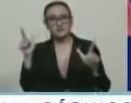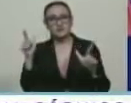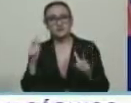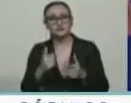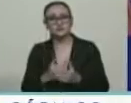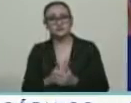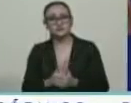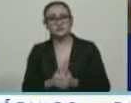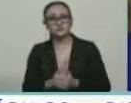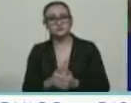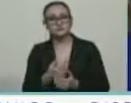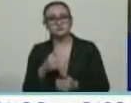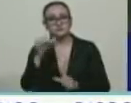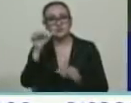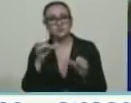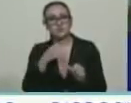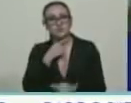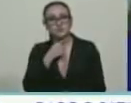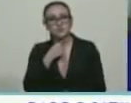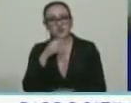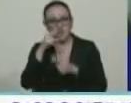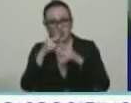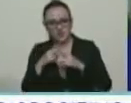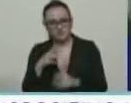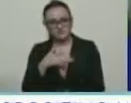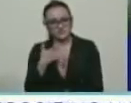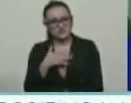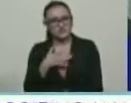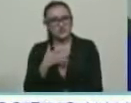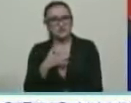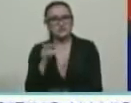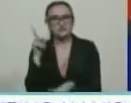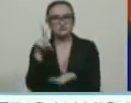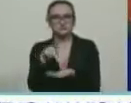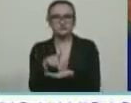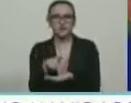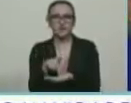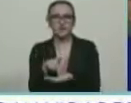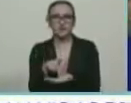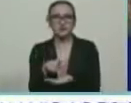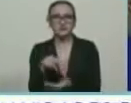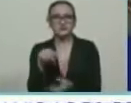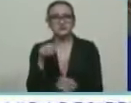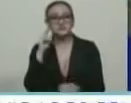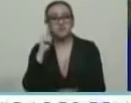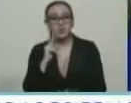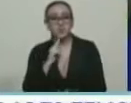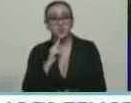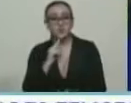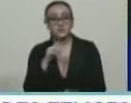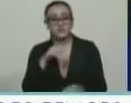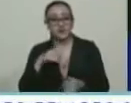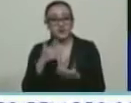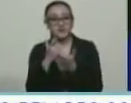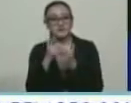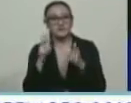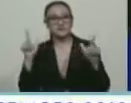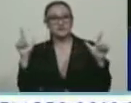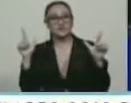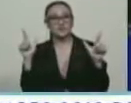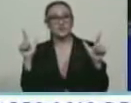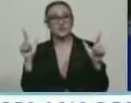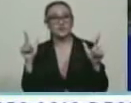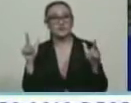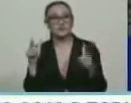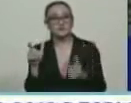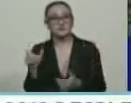Me gustaría decirles qué honrado me siento de estar en la tierra del Simón Bolívar, el gran héroe